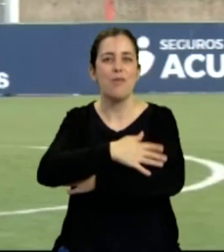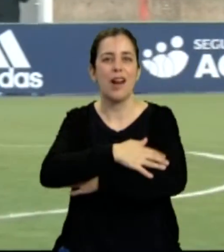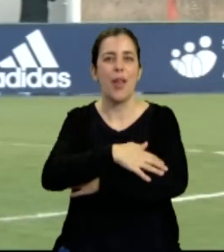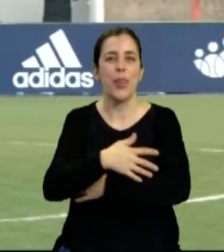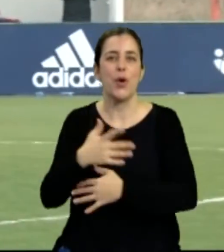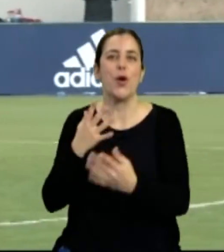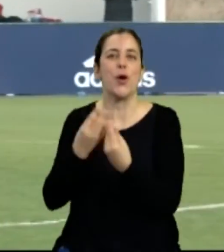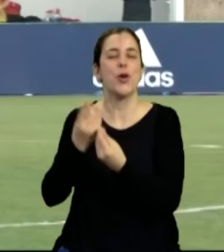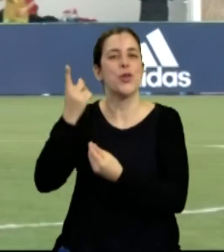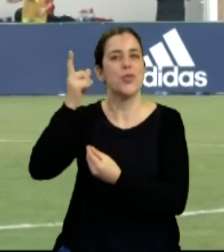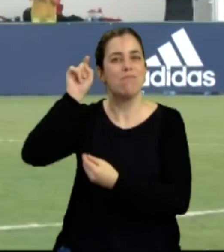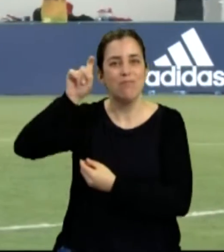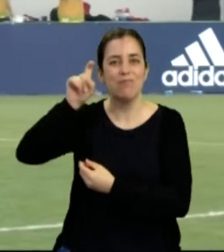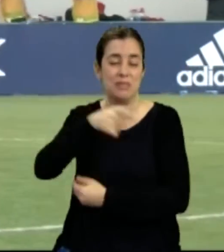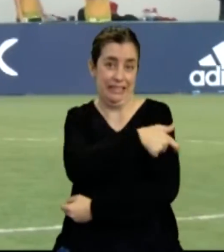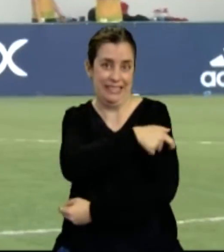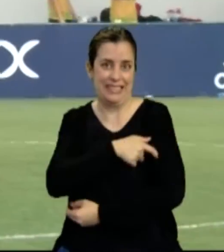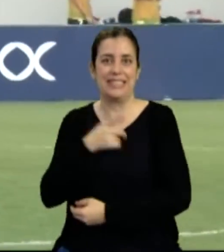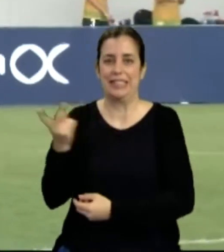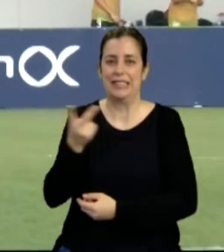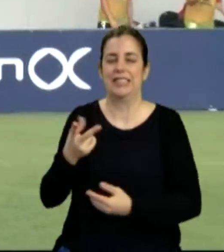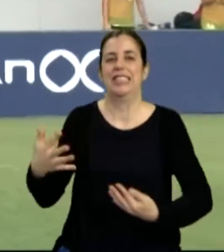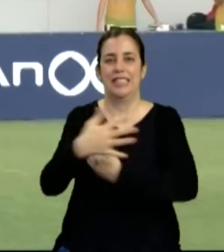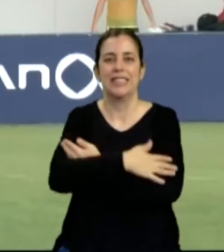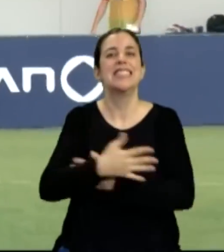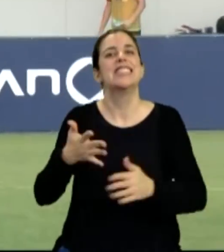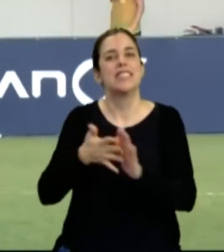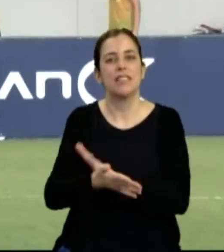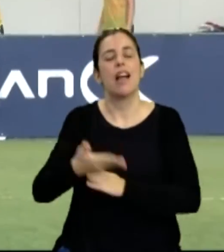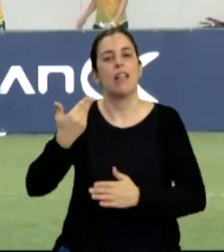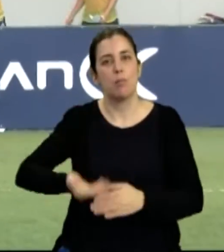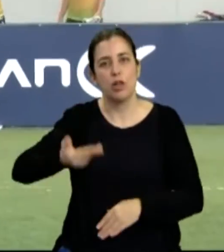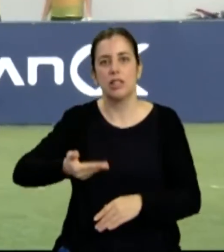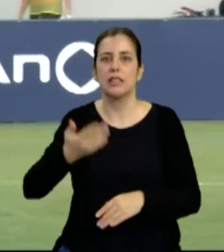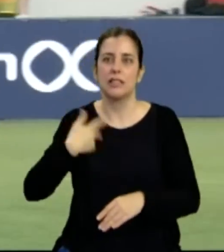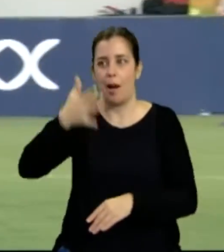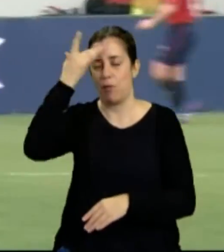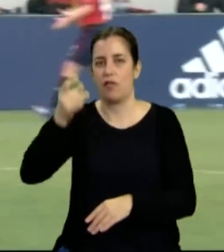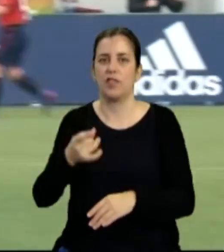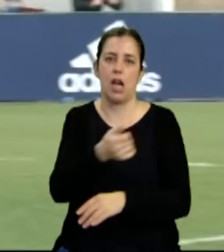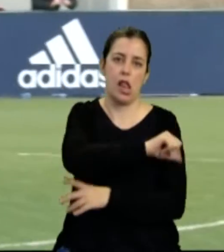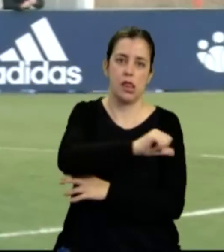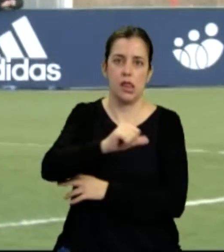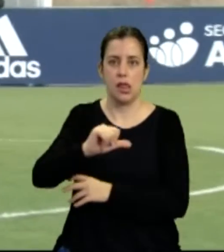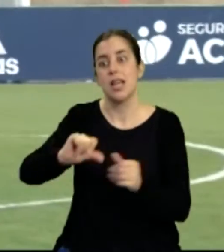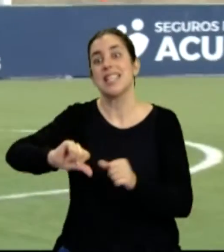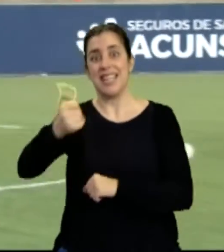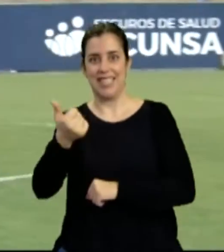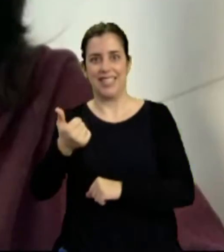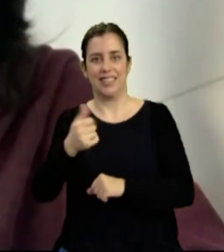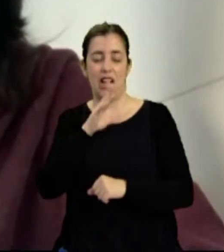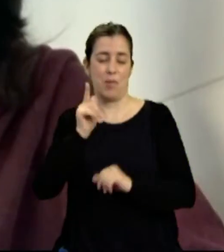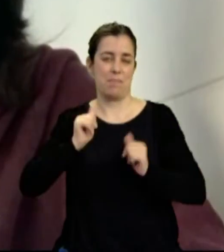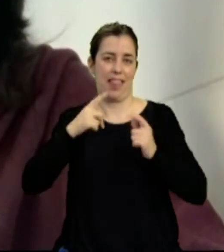su entrenadora Cacun Mainz tras el gol del triunfo demuestra la importancia de romper al fin la mala racha de resultados para Osasuna Femenino en su inicio de